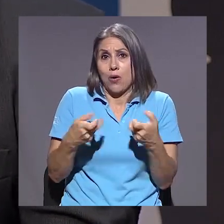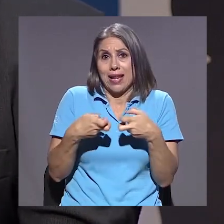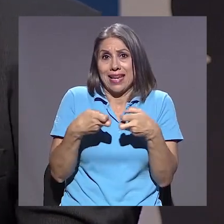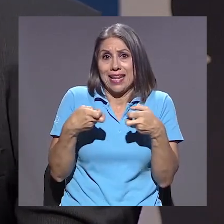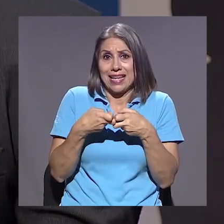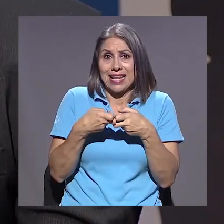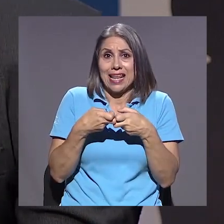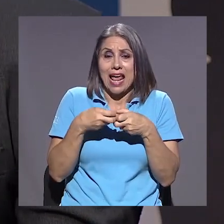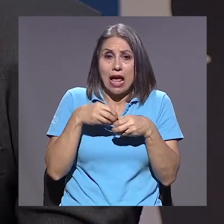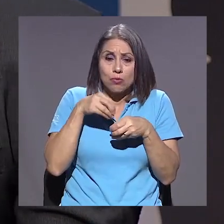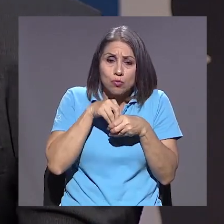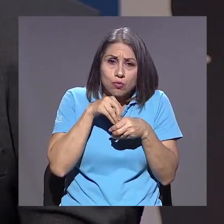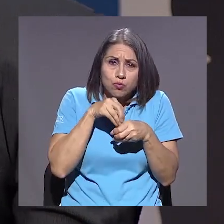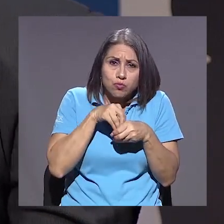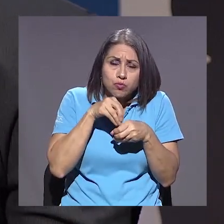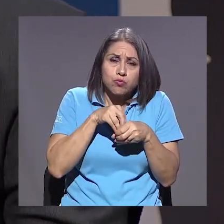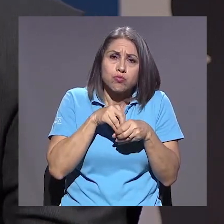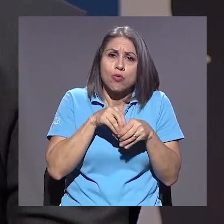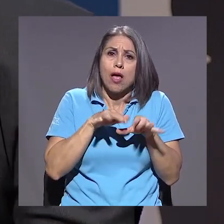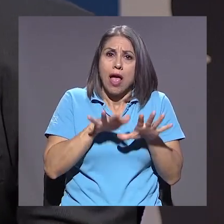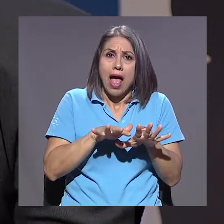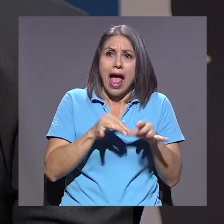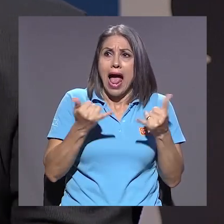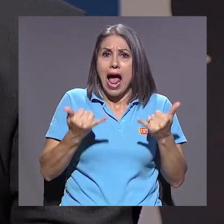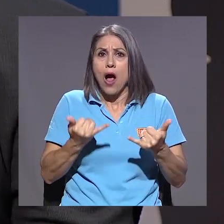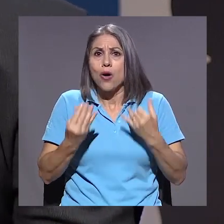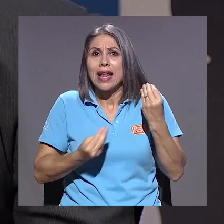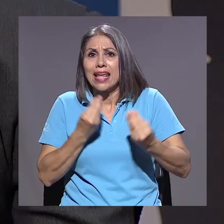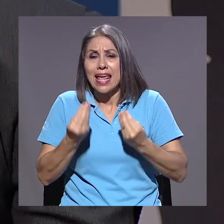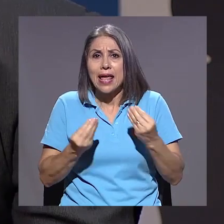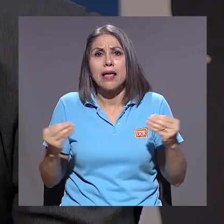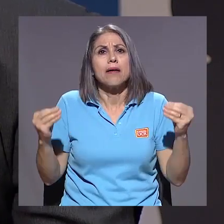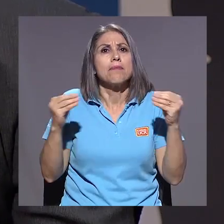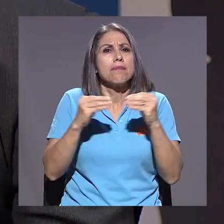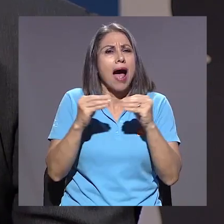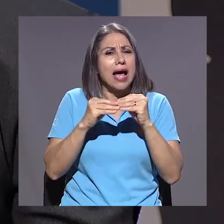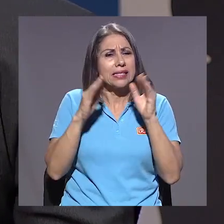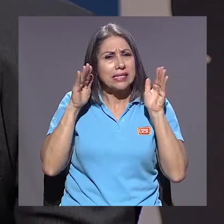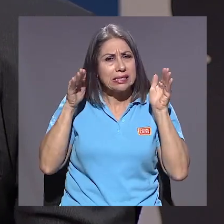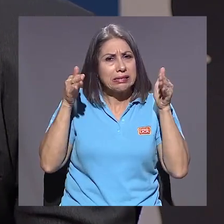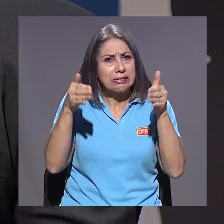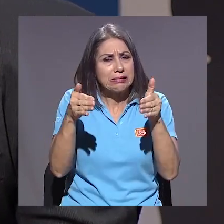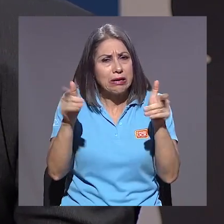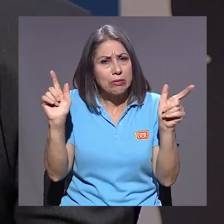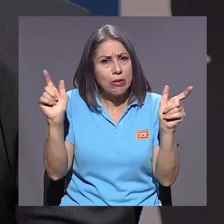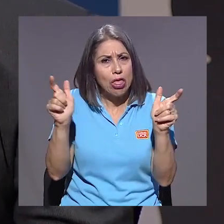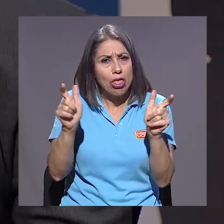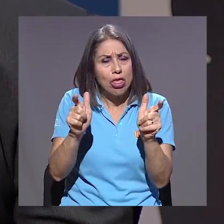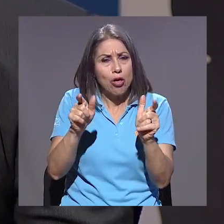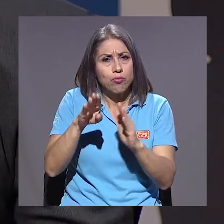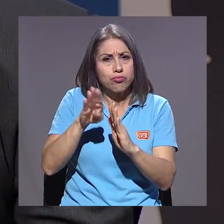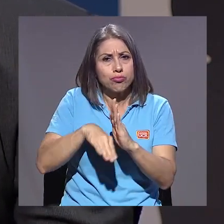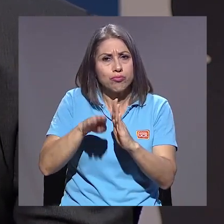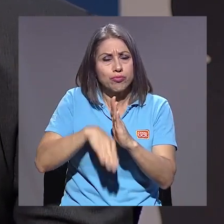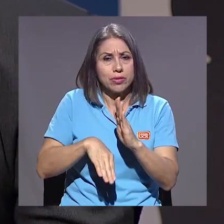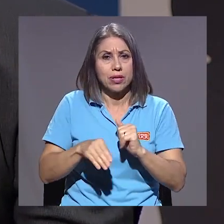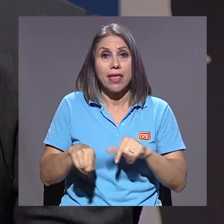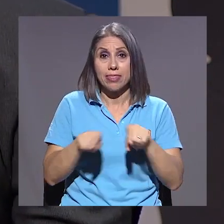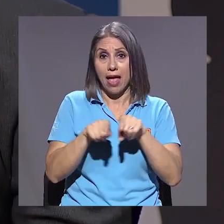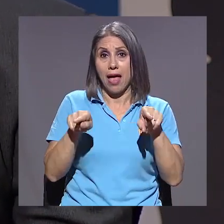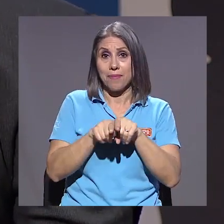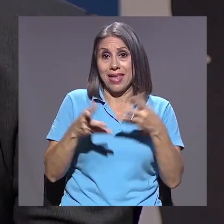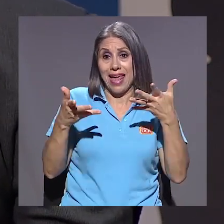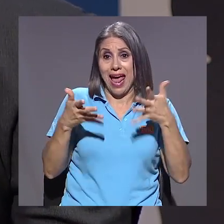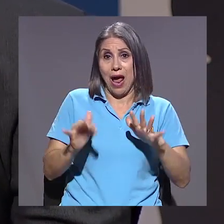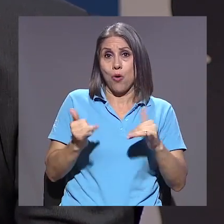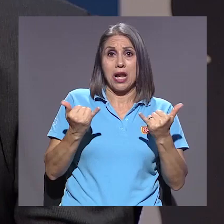tienda, y hay una tendencia muy importante a la disminución de su costo, a que la misma generación de electricidad, ya sea